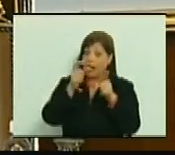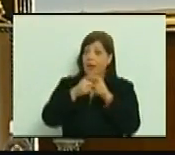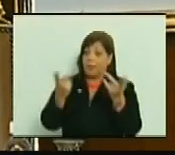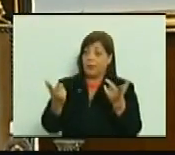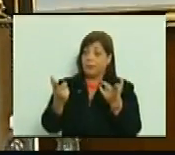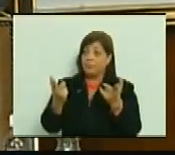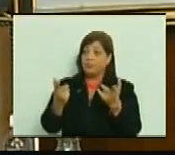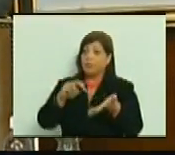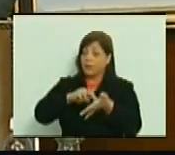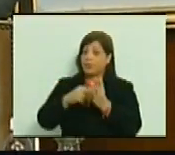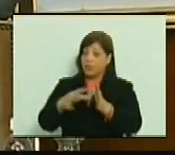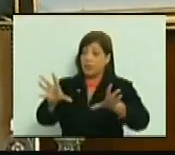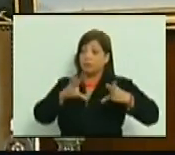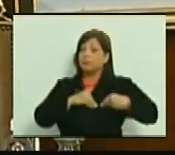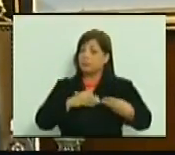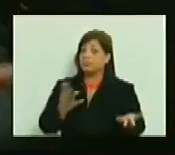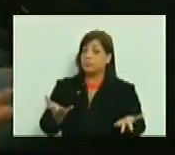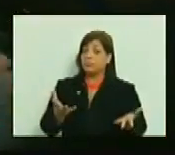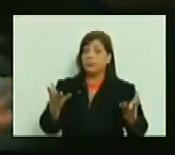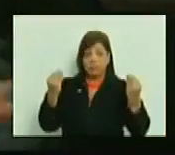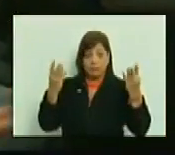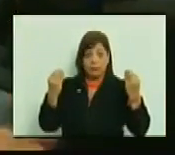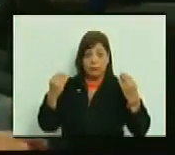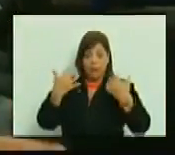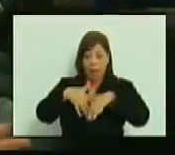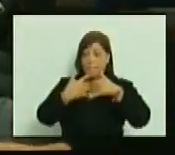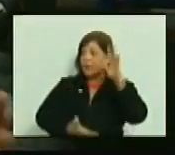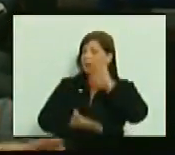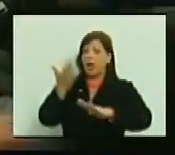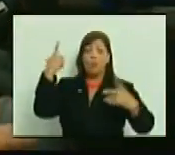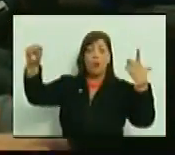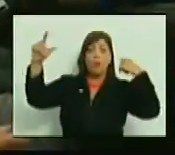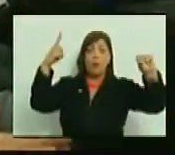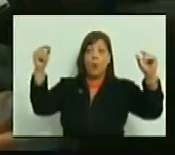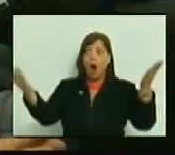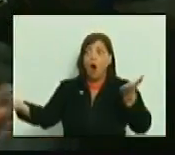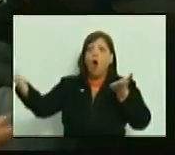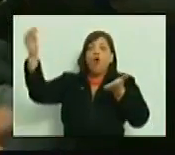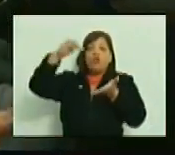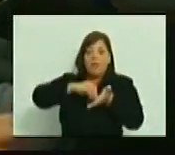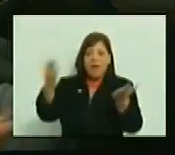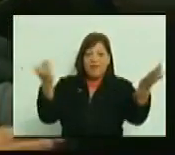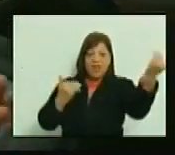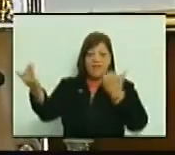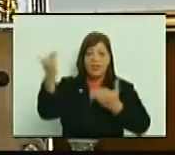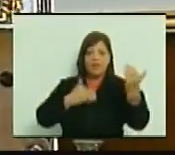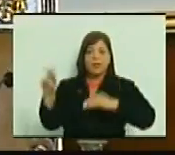A tal punto que muchas empresas que se habían ido de Venezuela están retornando a Venezuela.